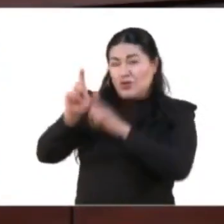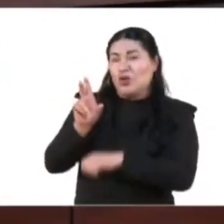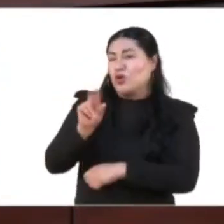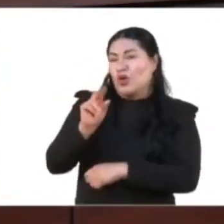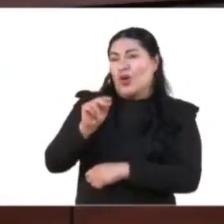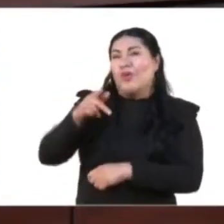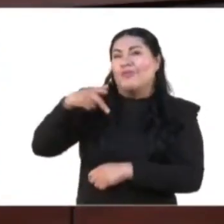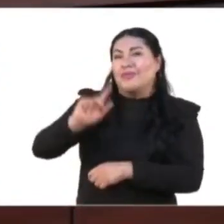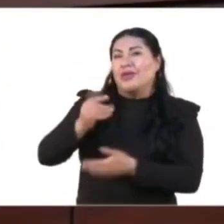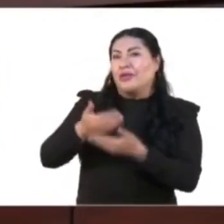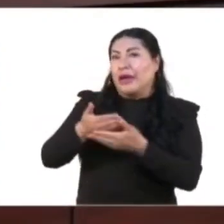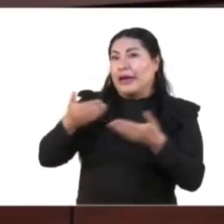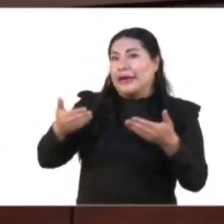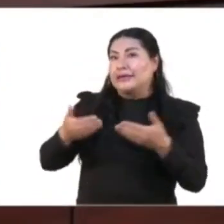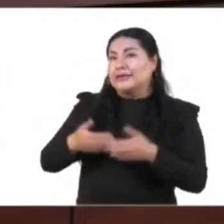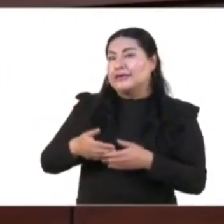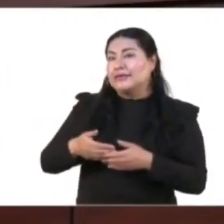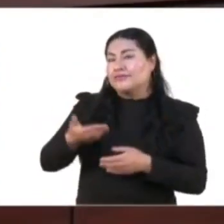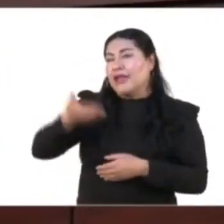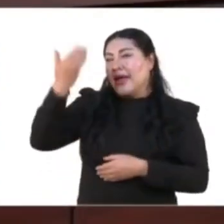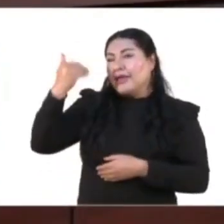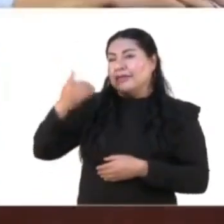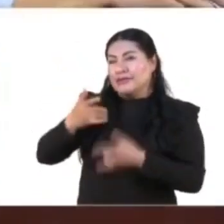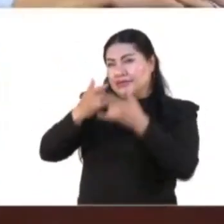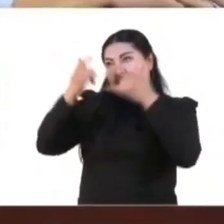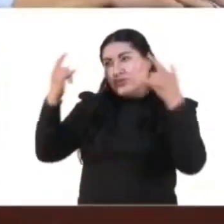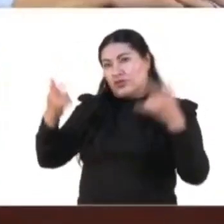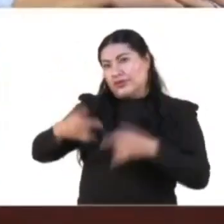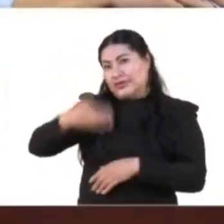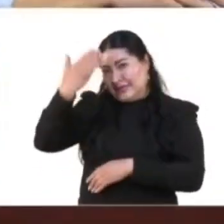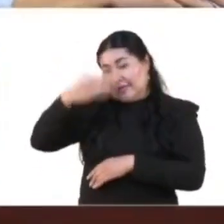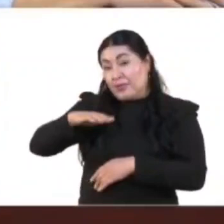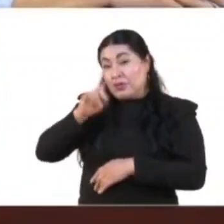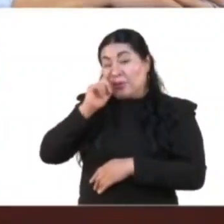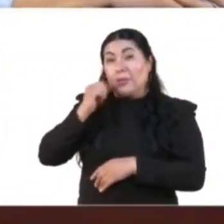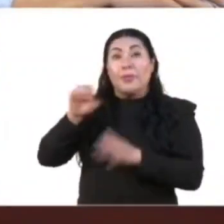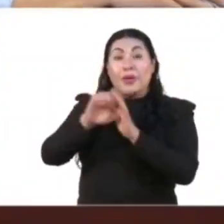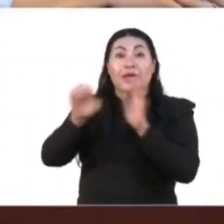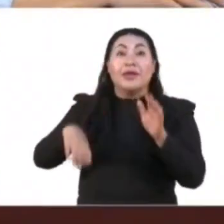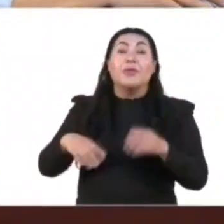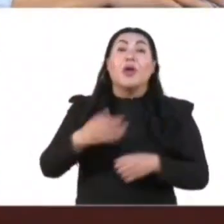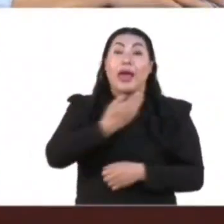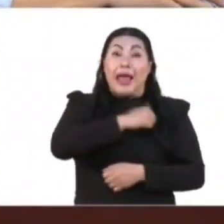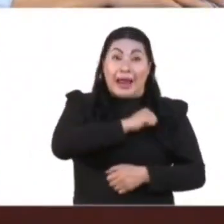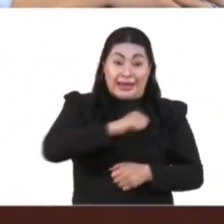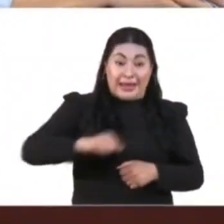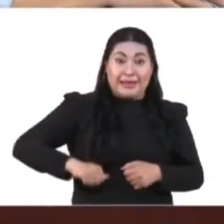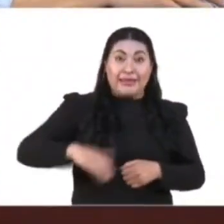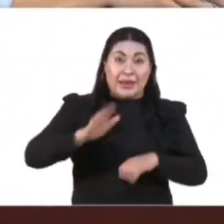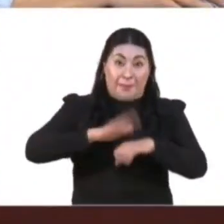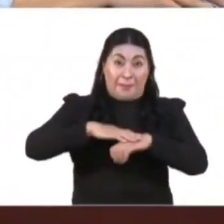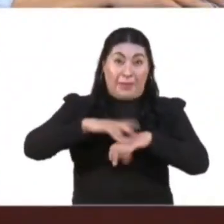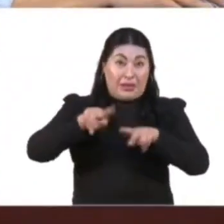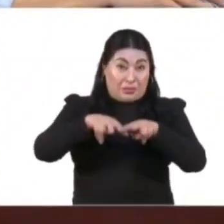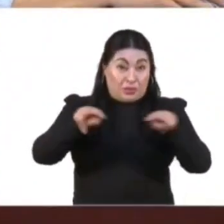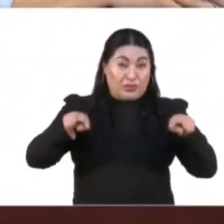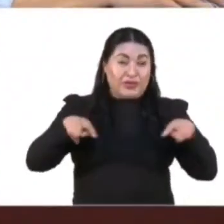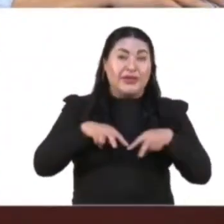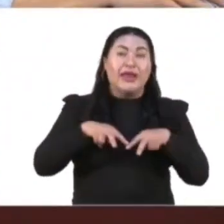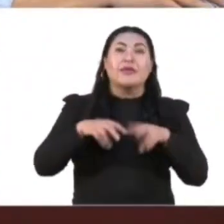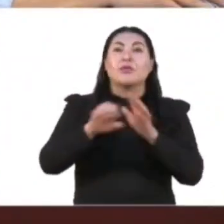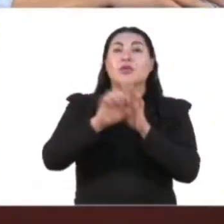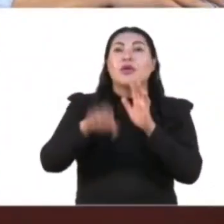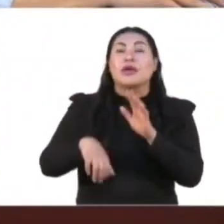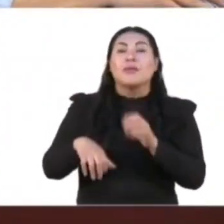a la historia, las alcaldías que más vulnerables son, por supuesto dependiendo del epicentro, pero sabemos que alcaldías